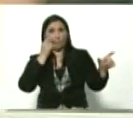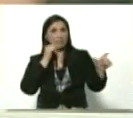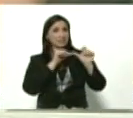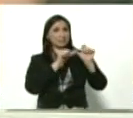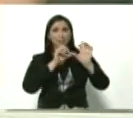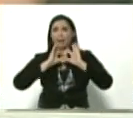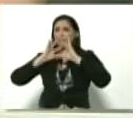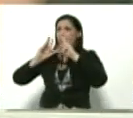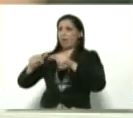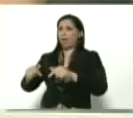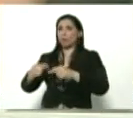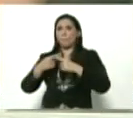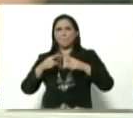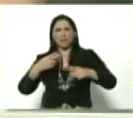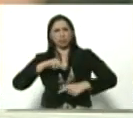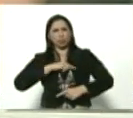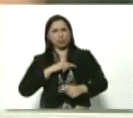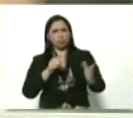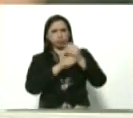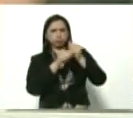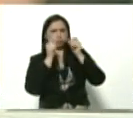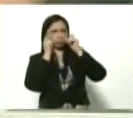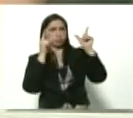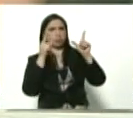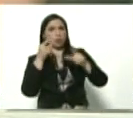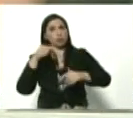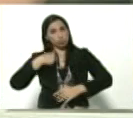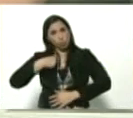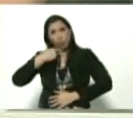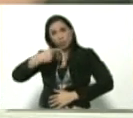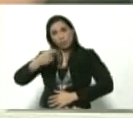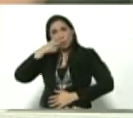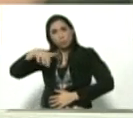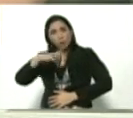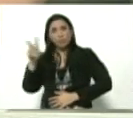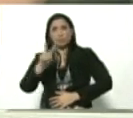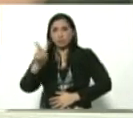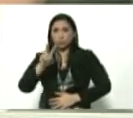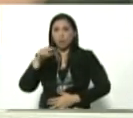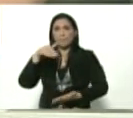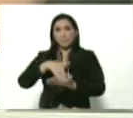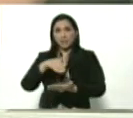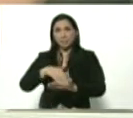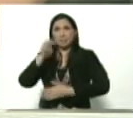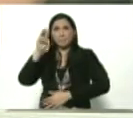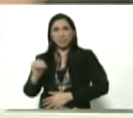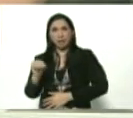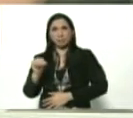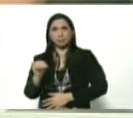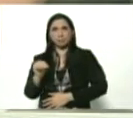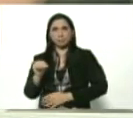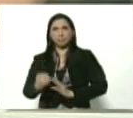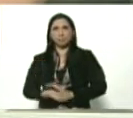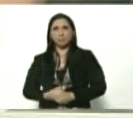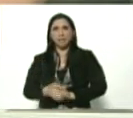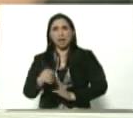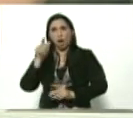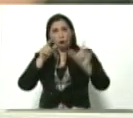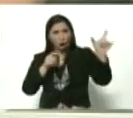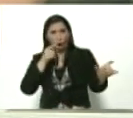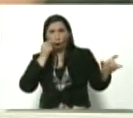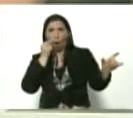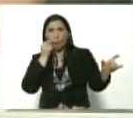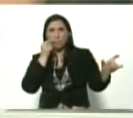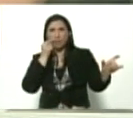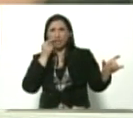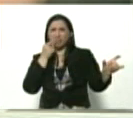atención, sobre todo lo digo para el pueblo de Venezuela, el pueblo de Miranda y el pueblo de Petare, que este señor se